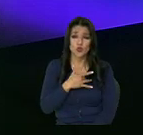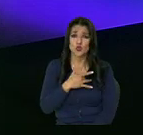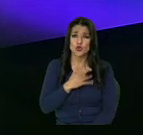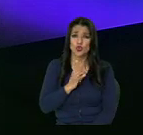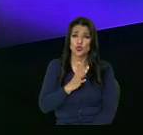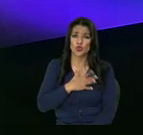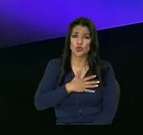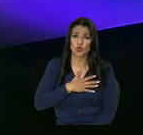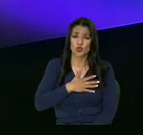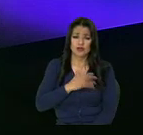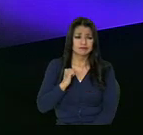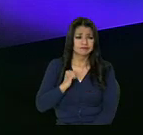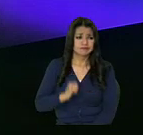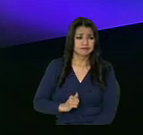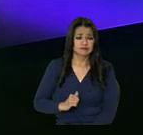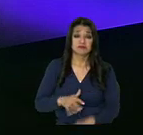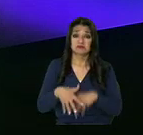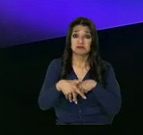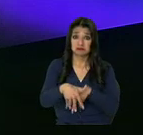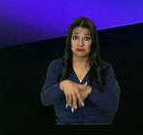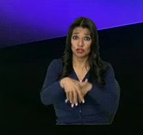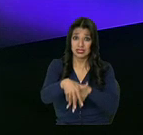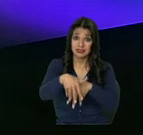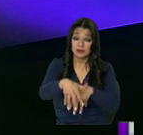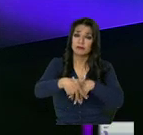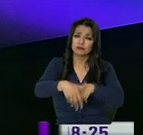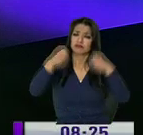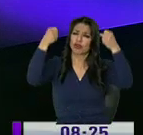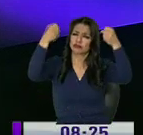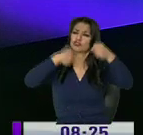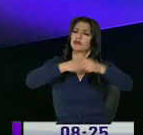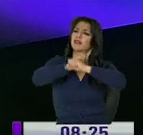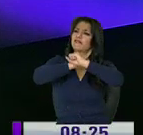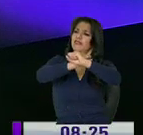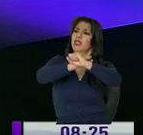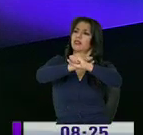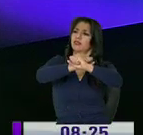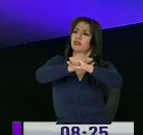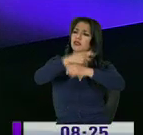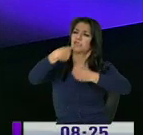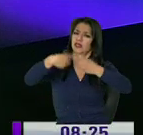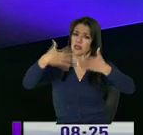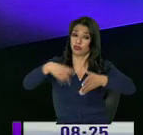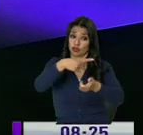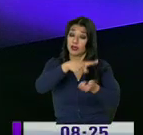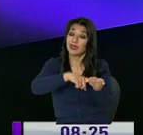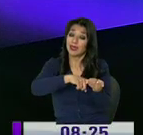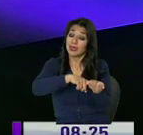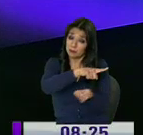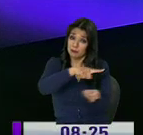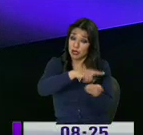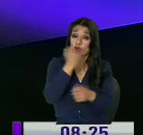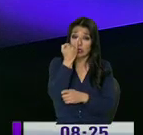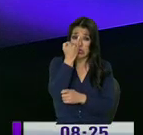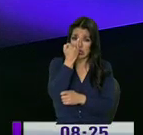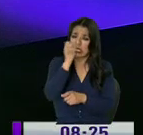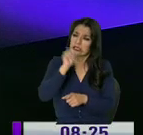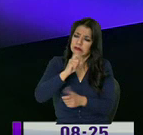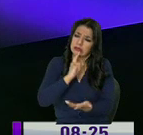general, porque no son protestas, no es que yo estoy defendiendo al pueblo, los indígenas, ellos han ido, ¿por qué les duele? Porque